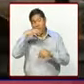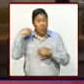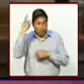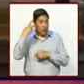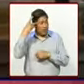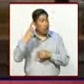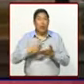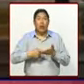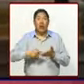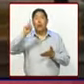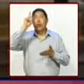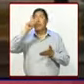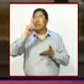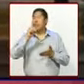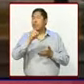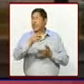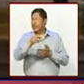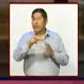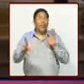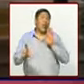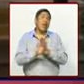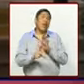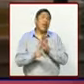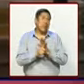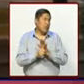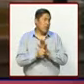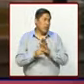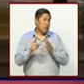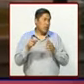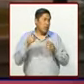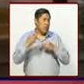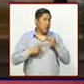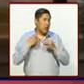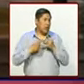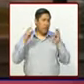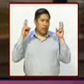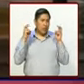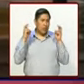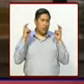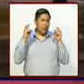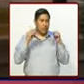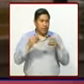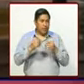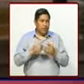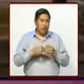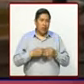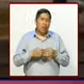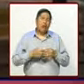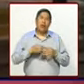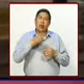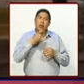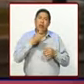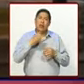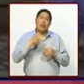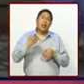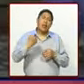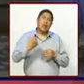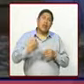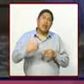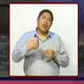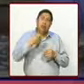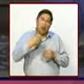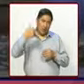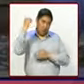la aprobación de las leyes, no solamente que tienen que ver con el tema de la prórroga con los magistrados, sino también con el